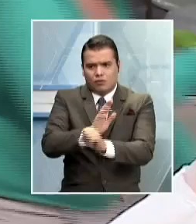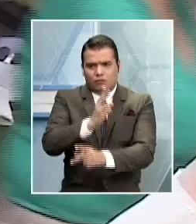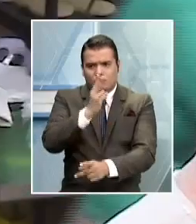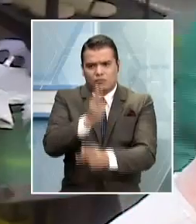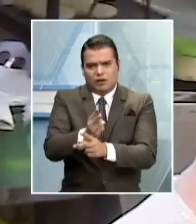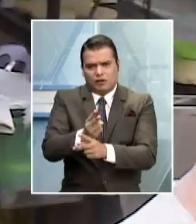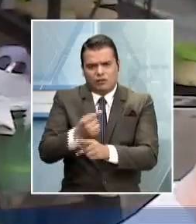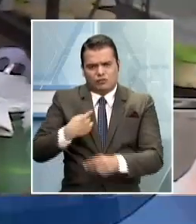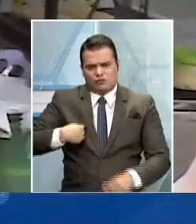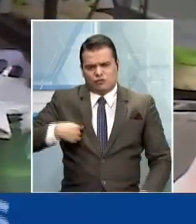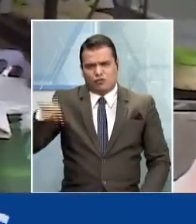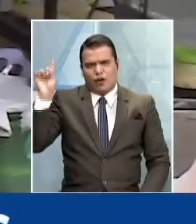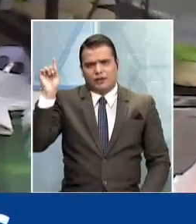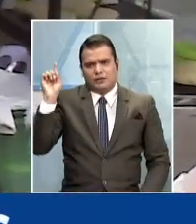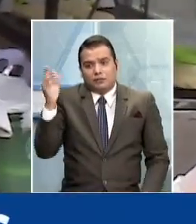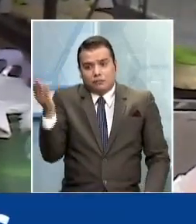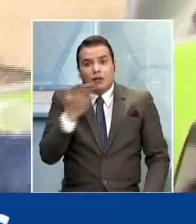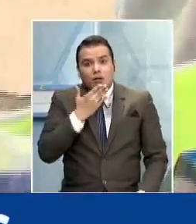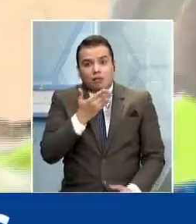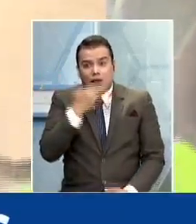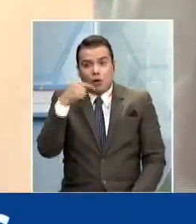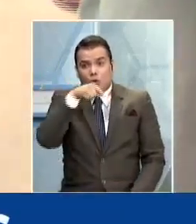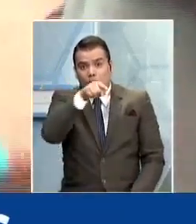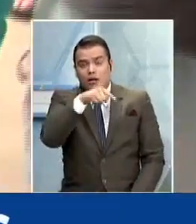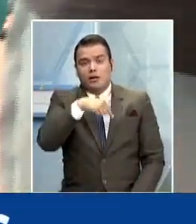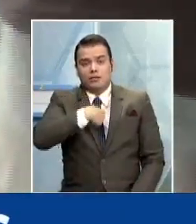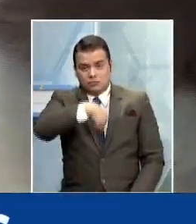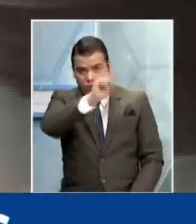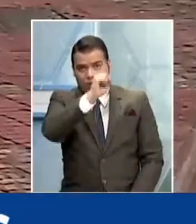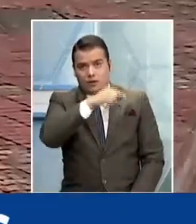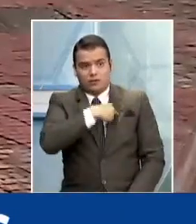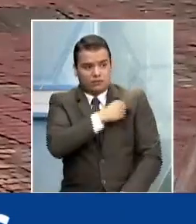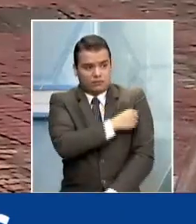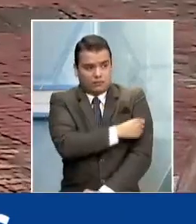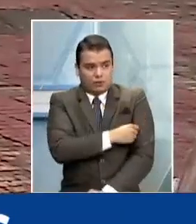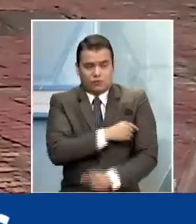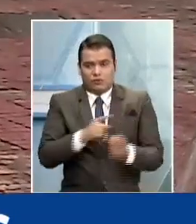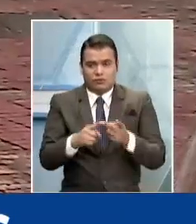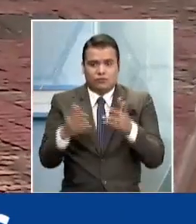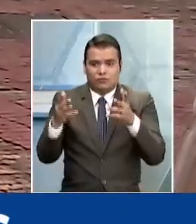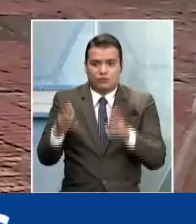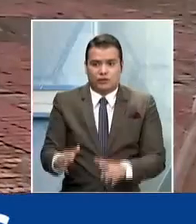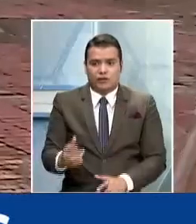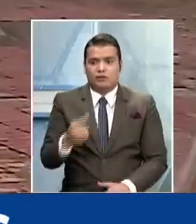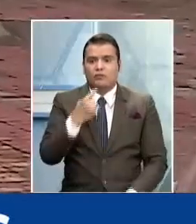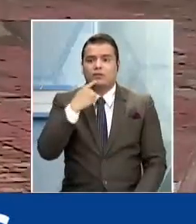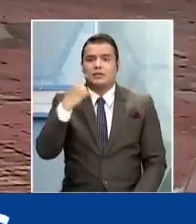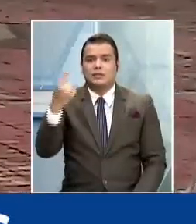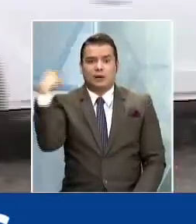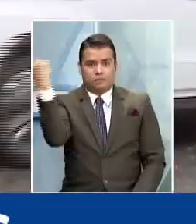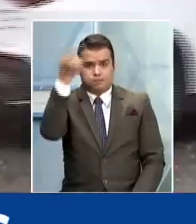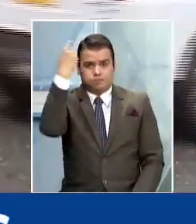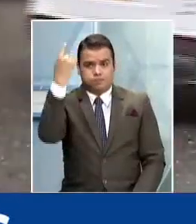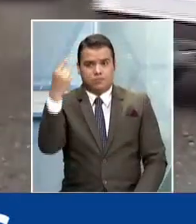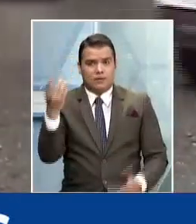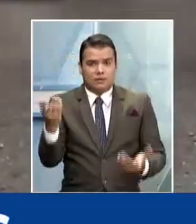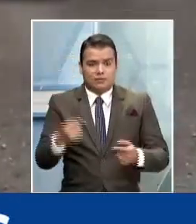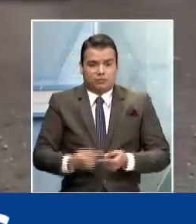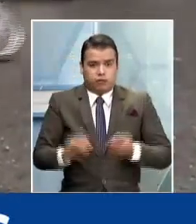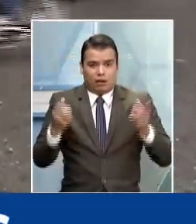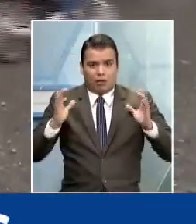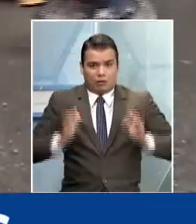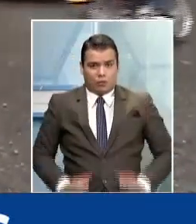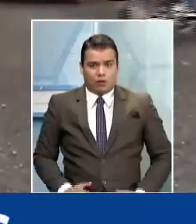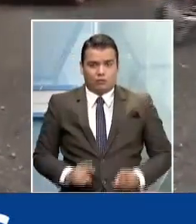toda esta situación, pues es la mejor opción que tenemos, ¿no? La verdad, no. Dice la gente que tiene una reacción que no es buena. Absolutamente,